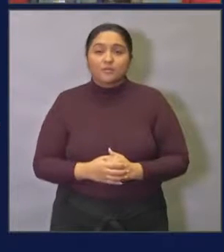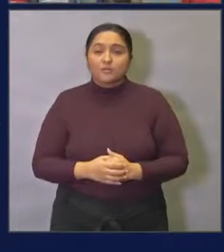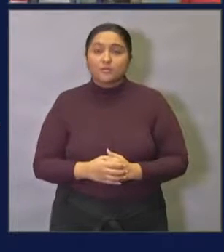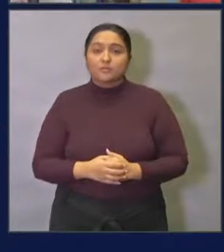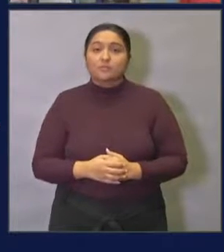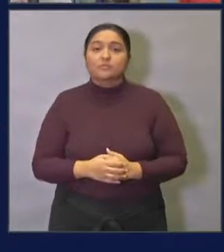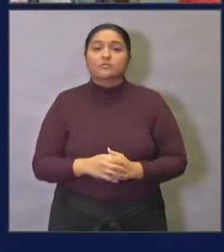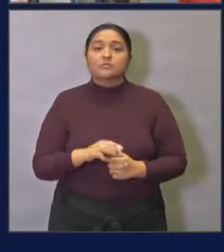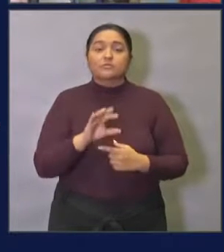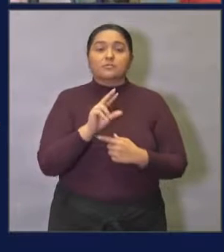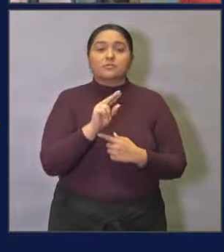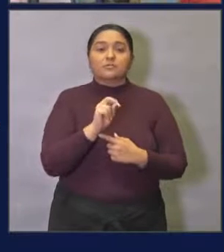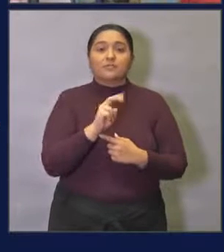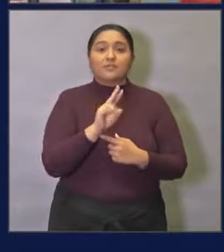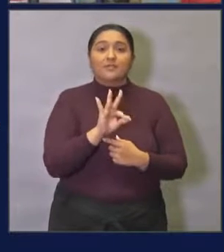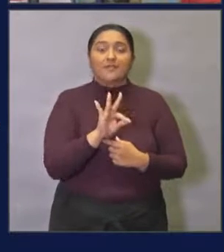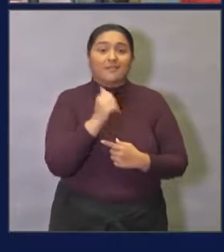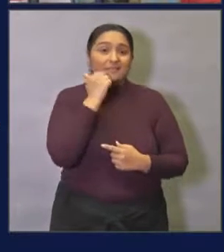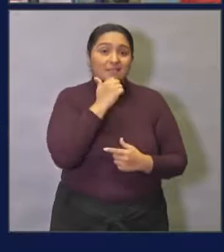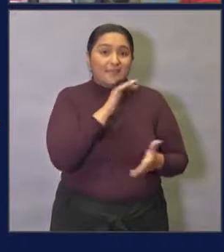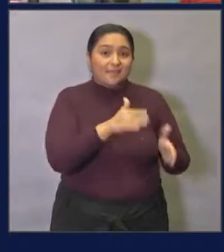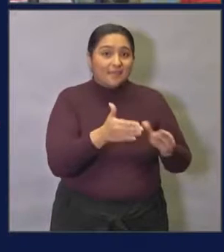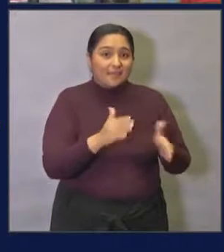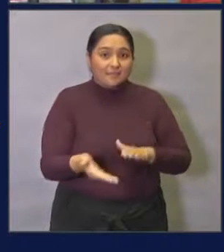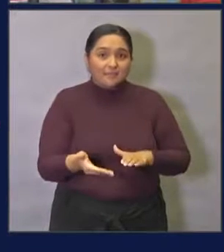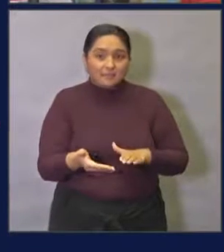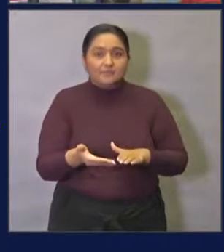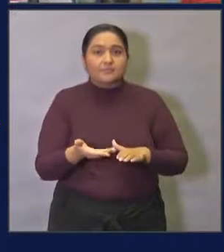promedio de fallecimientos diarios ha aumentado un